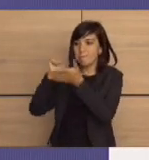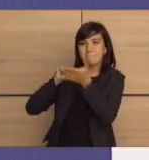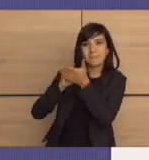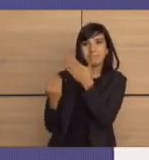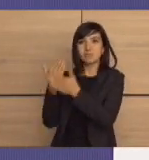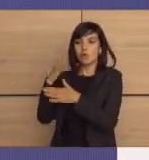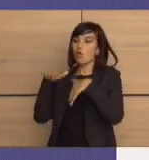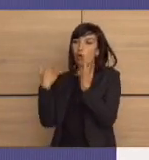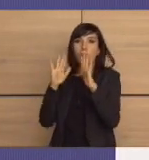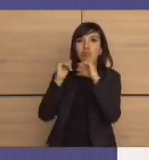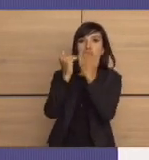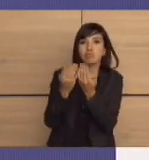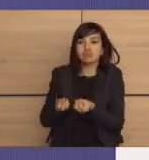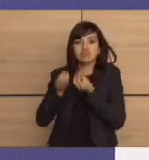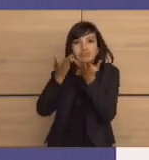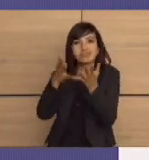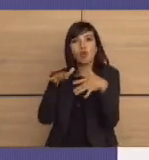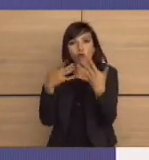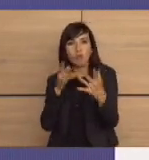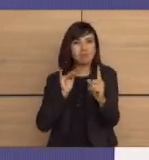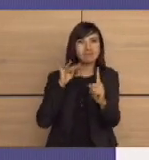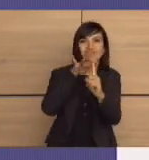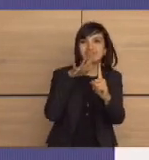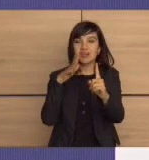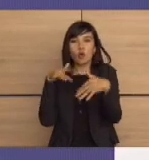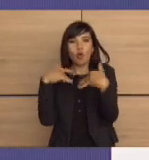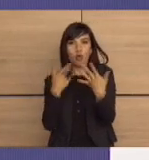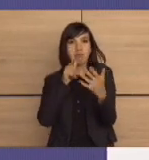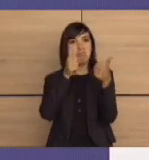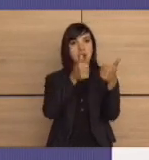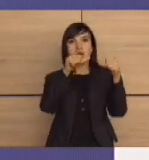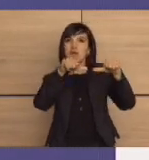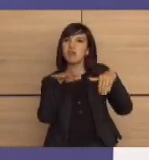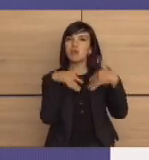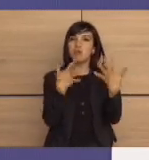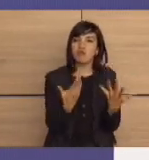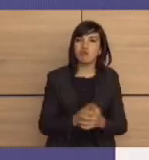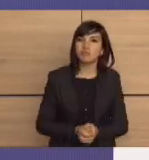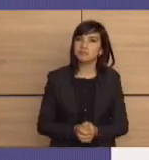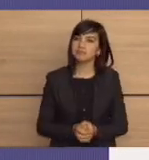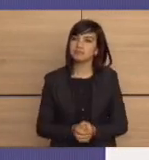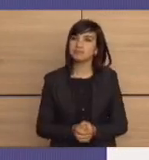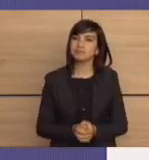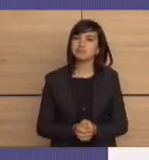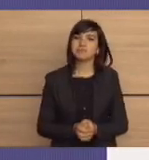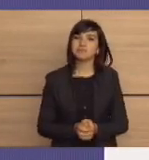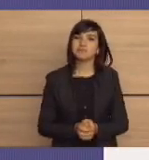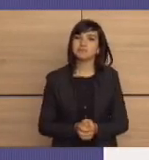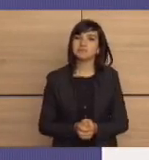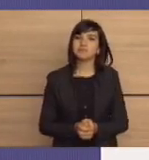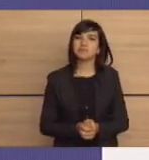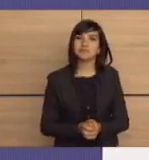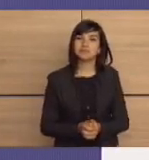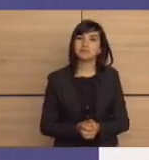en los espacios académicos e impacte positivamente esta formación integral que tanto hemos mencionado en la mañana de hoy. Así que me